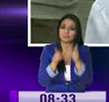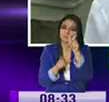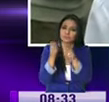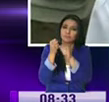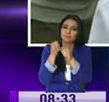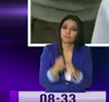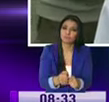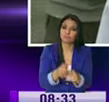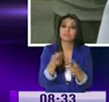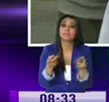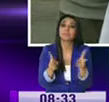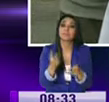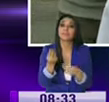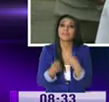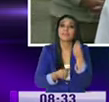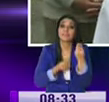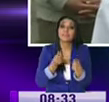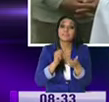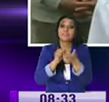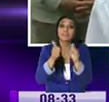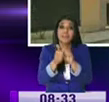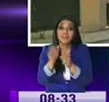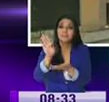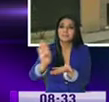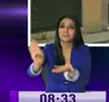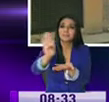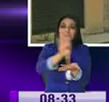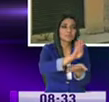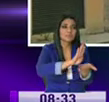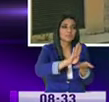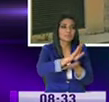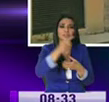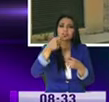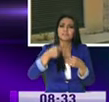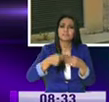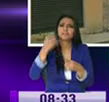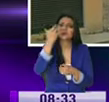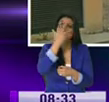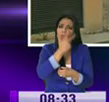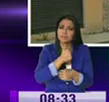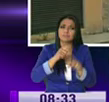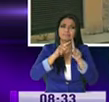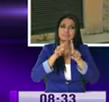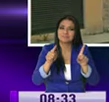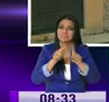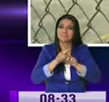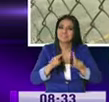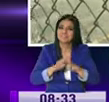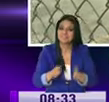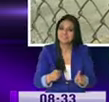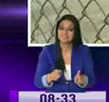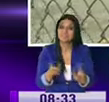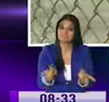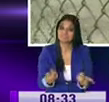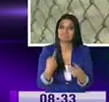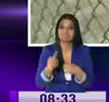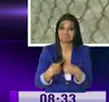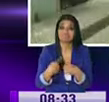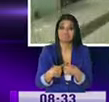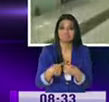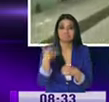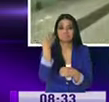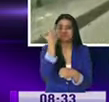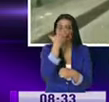y lo que ofrece cada sector cada distrito de quito tiene pues una diversidad que le vuelve a esta capital una edad